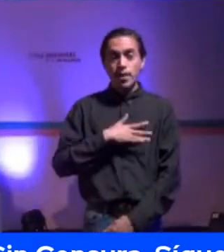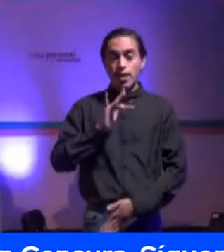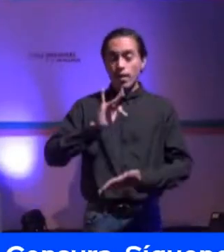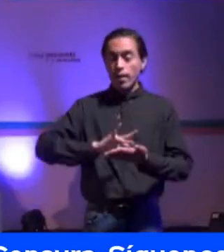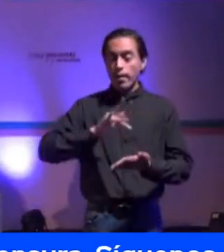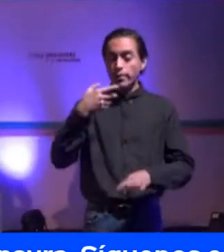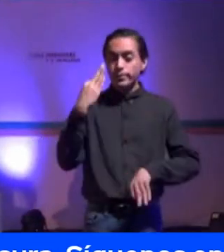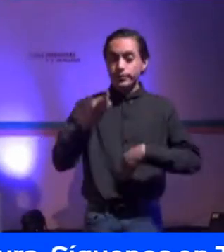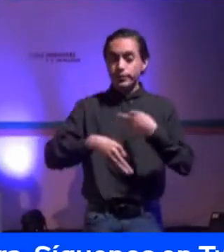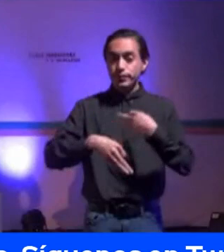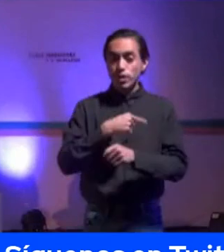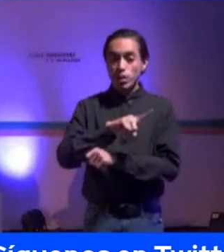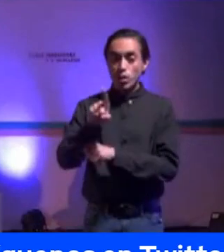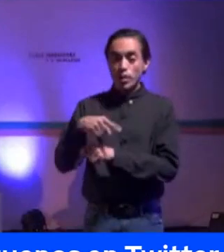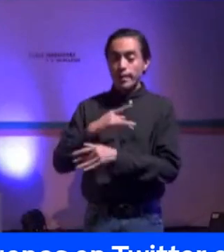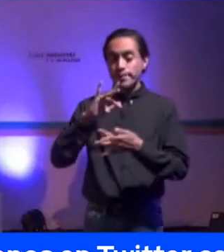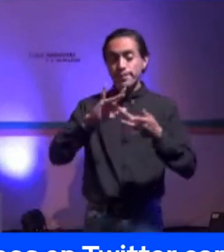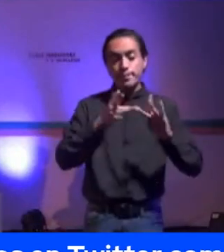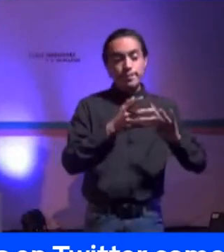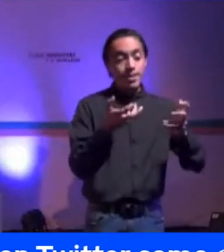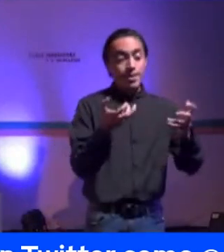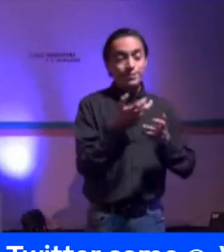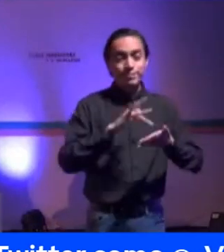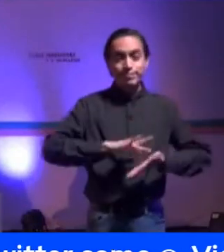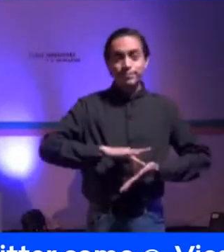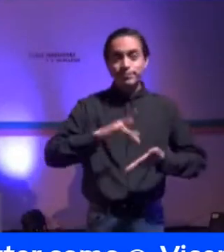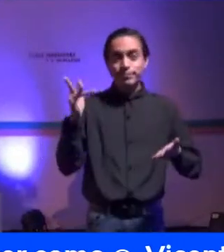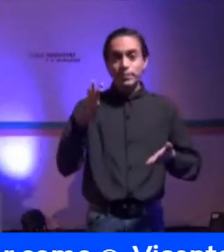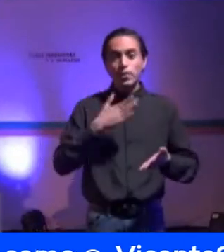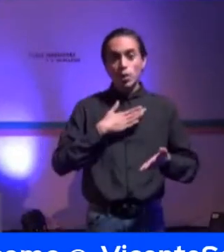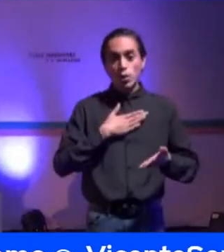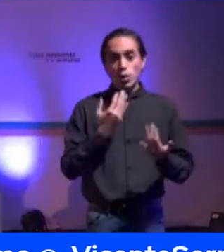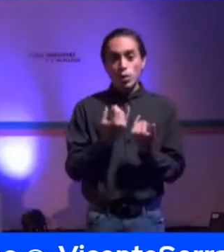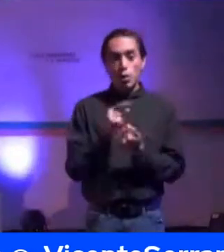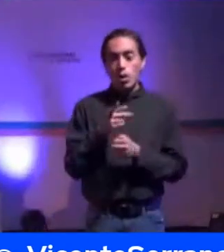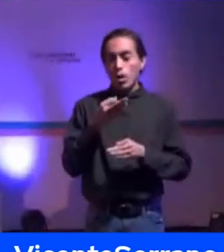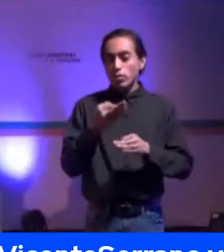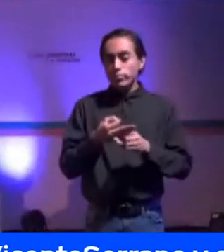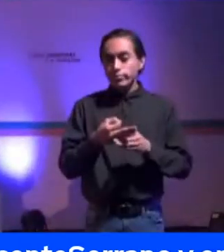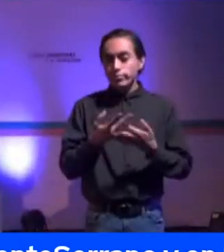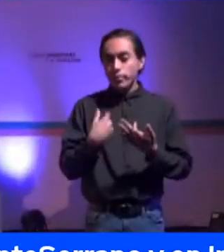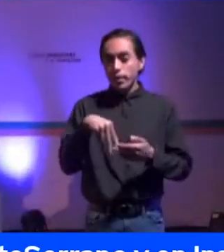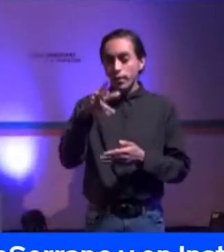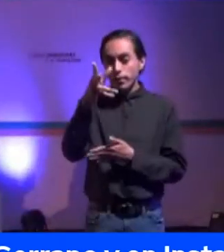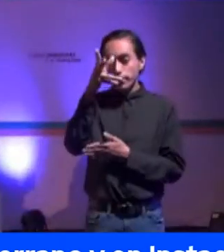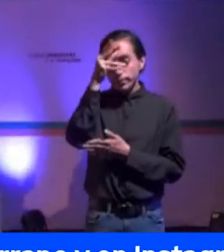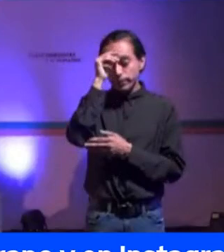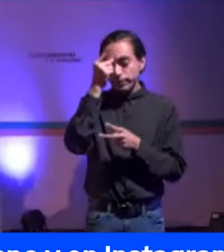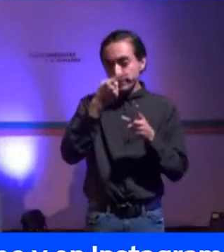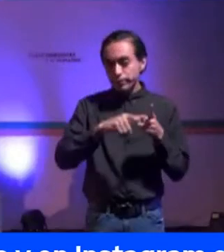todo lo que hacen en las redes. Yo también estudié periodismo, en la Septim. Por eso digo.